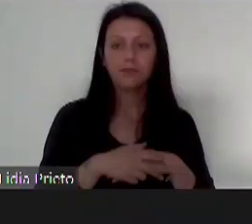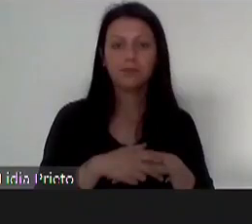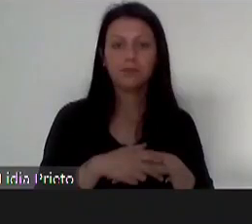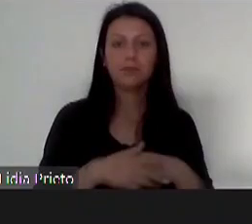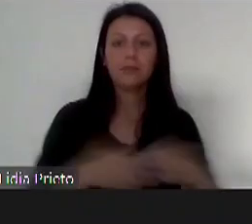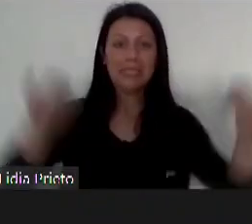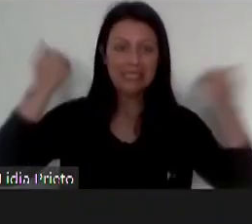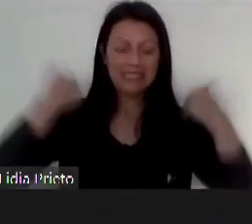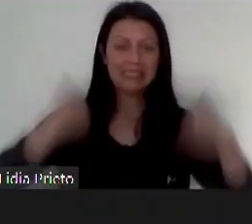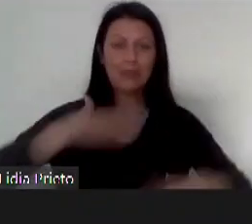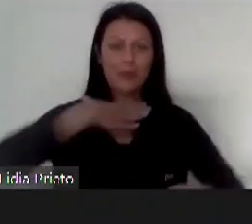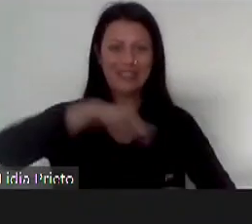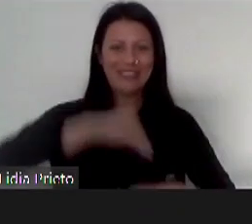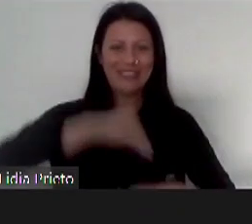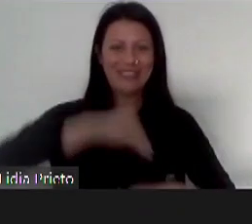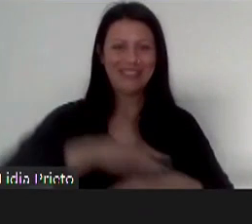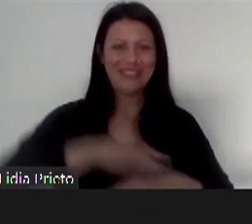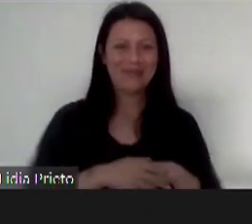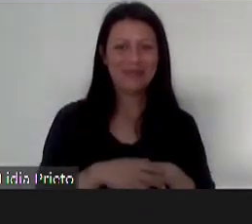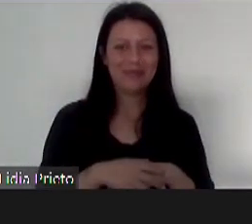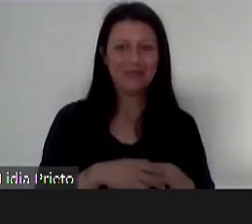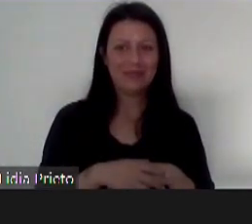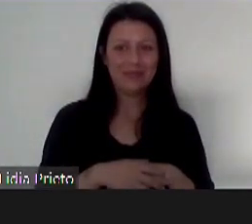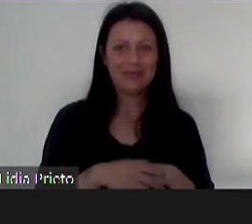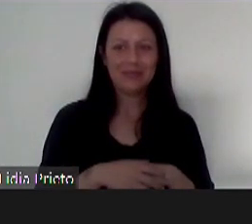Ya puedes, Yum, vale. ¿La veo?